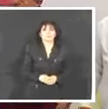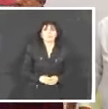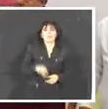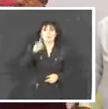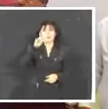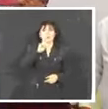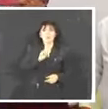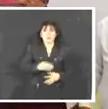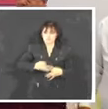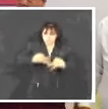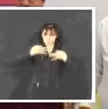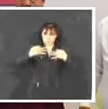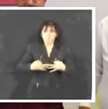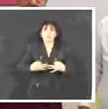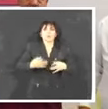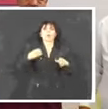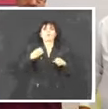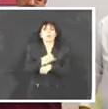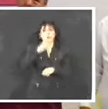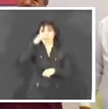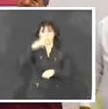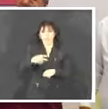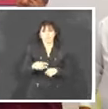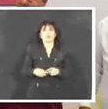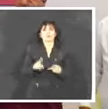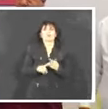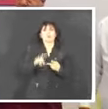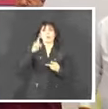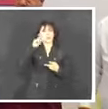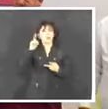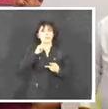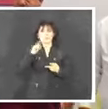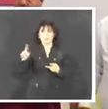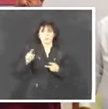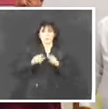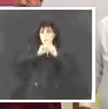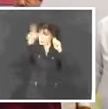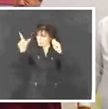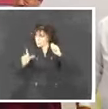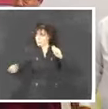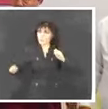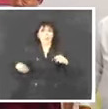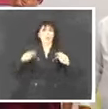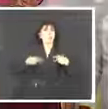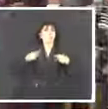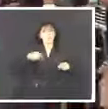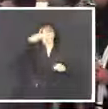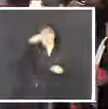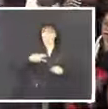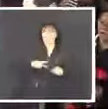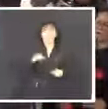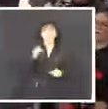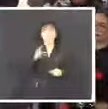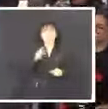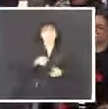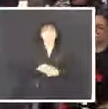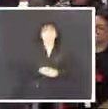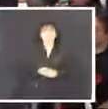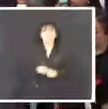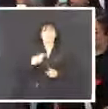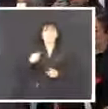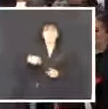comprometida con el Estado de México, con Zumpango, con nuestra patria y con el pueblo de México. Que a nosotros no